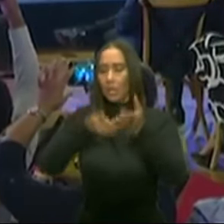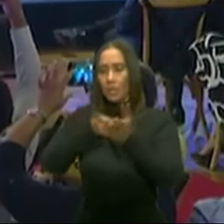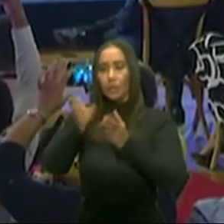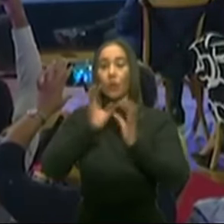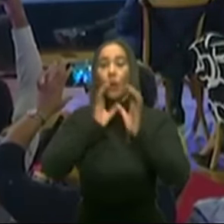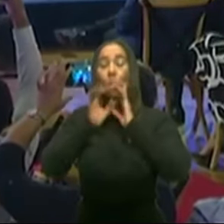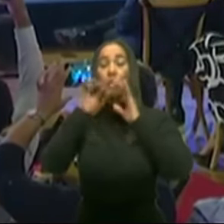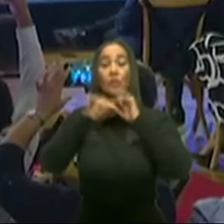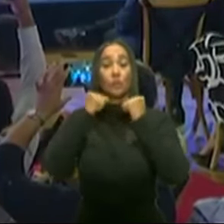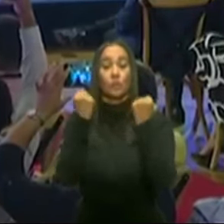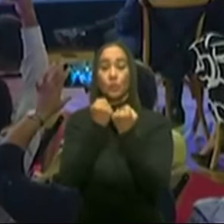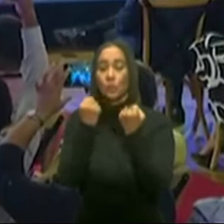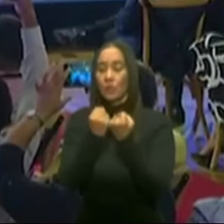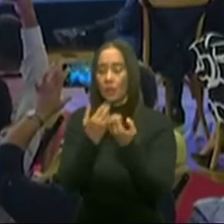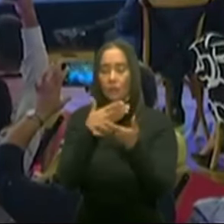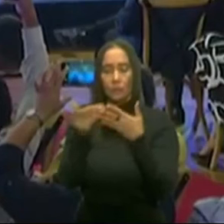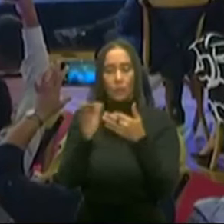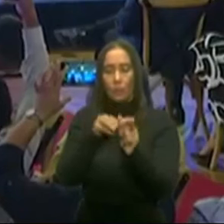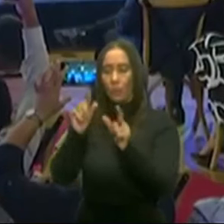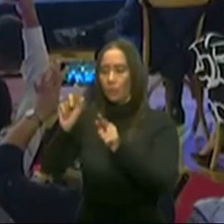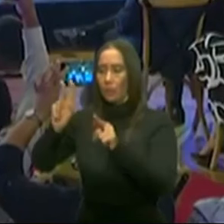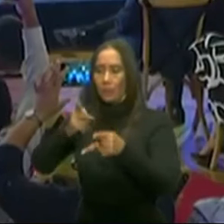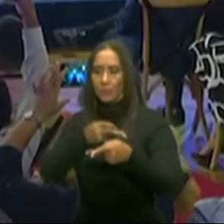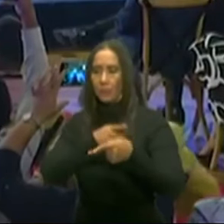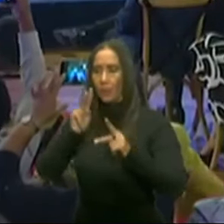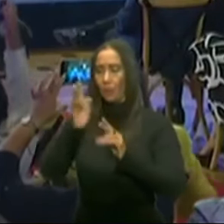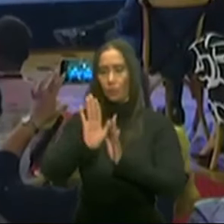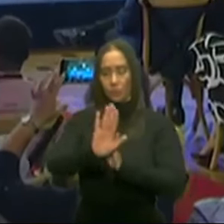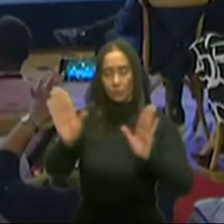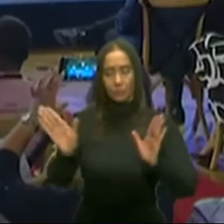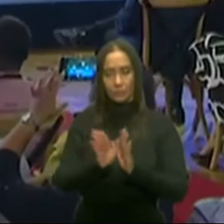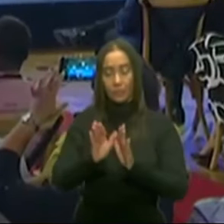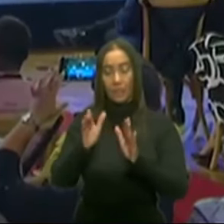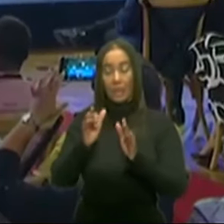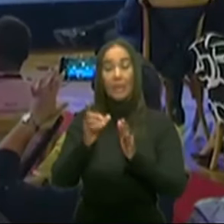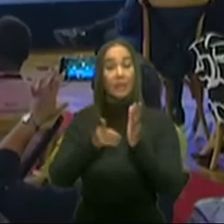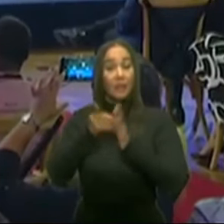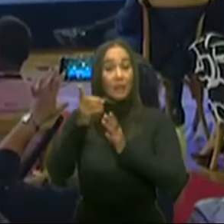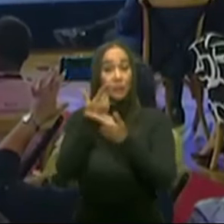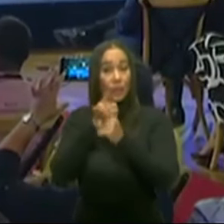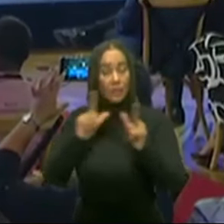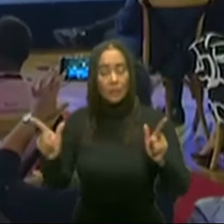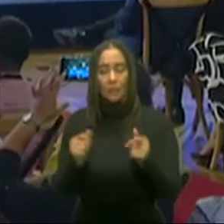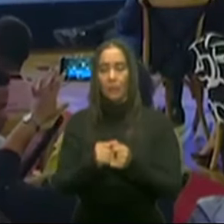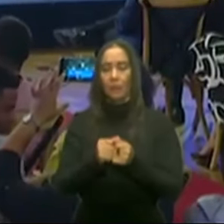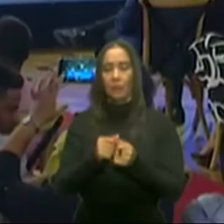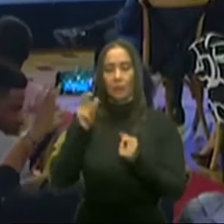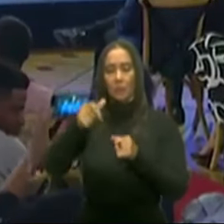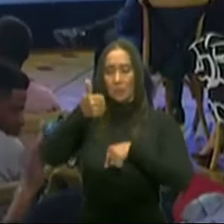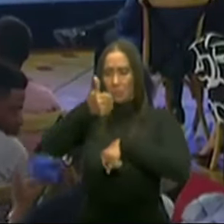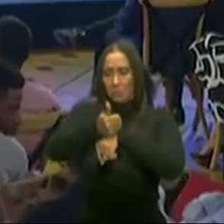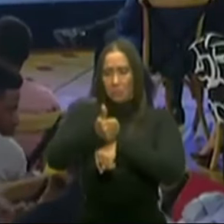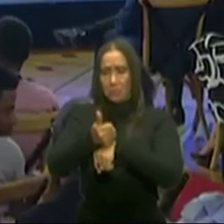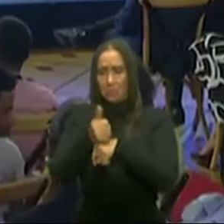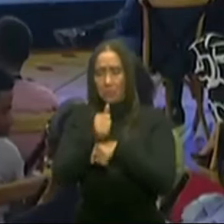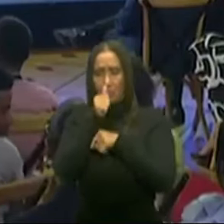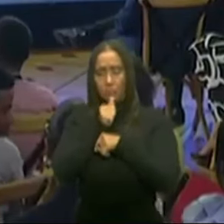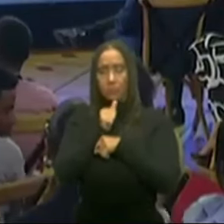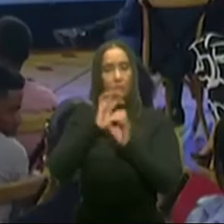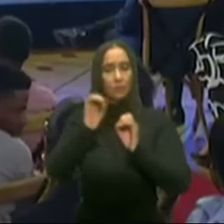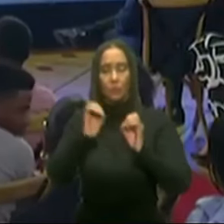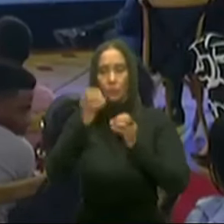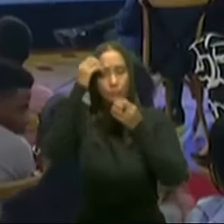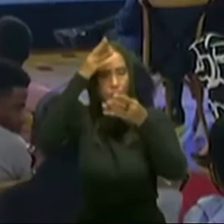comunicación social individual o colectivamente. Este derecho es libre y no precisa autorizaciones para fundar y mantener medios de comunicación